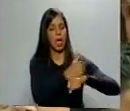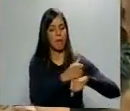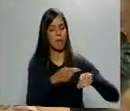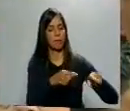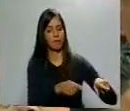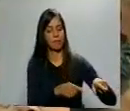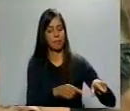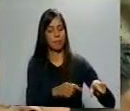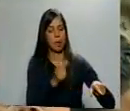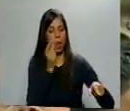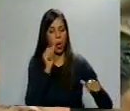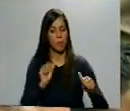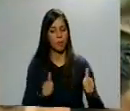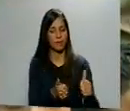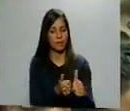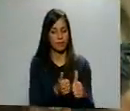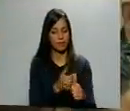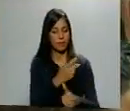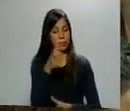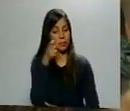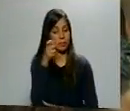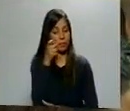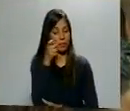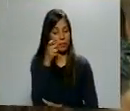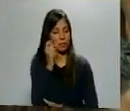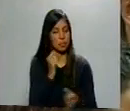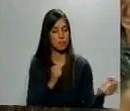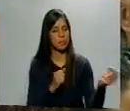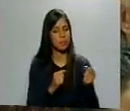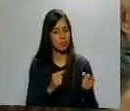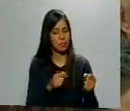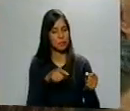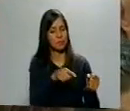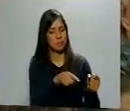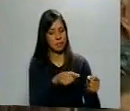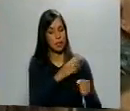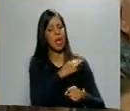de Jorge Rodríguez Torres por contrabandear